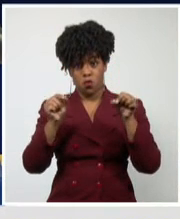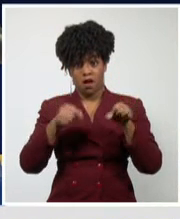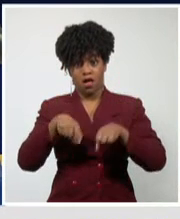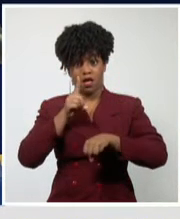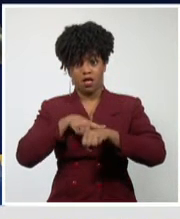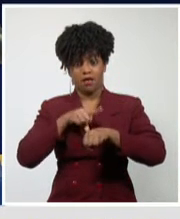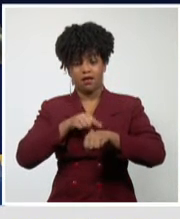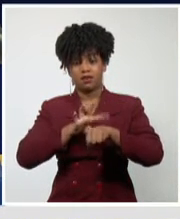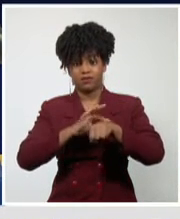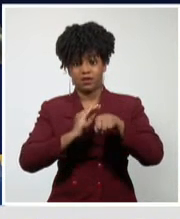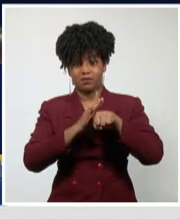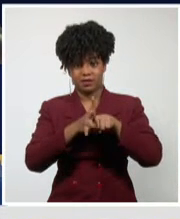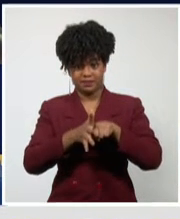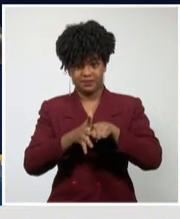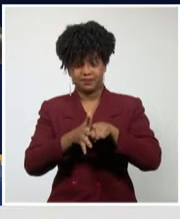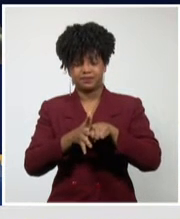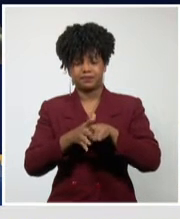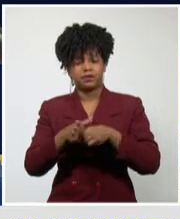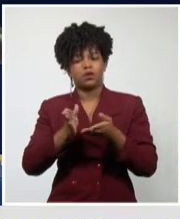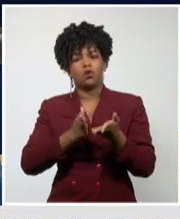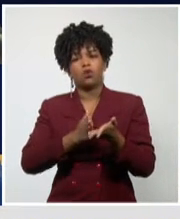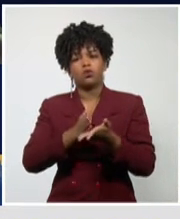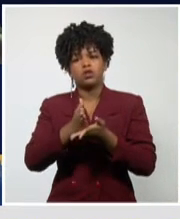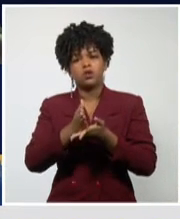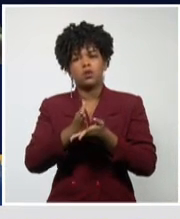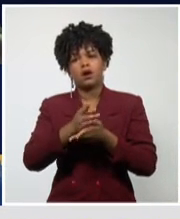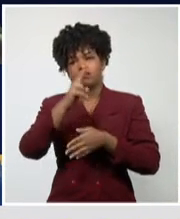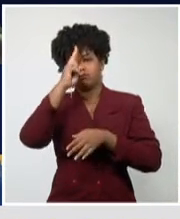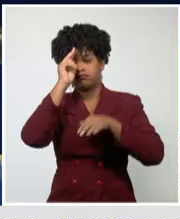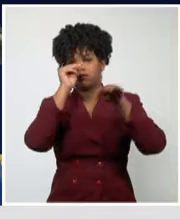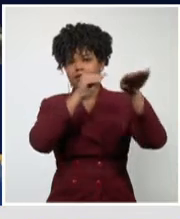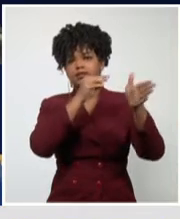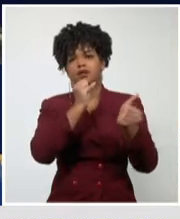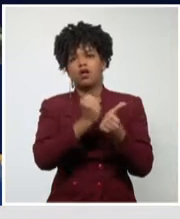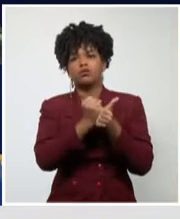COVID-19, se mantienen ingresados, confirmados,